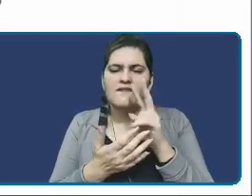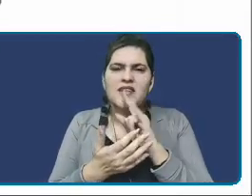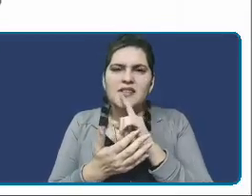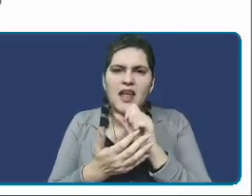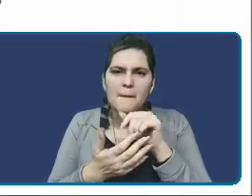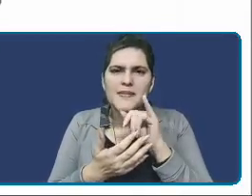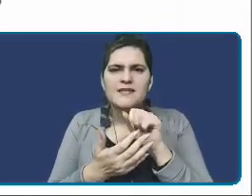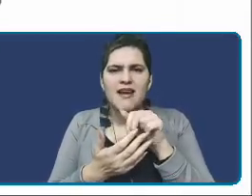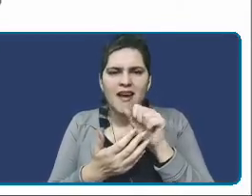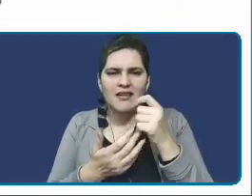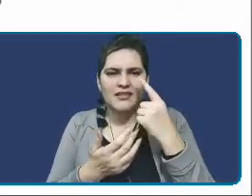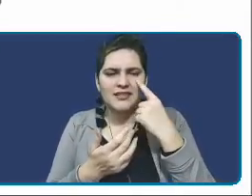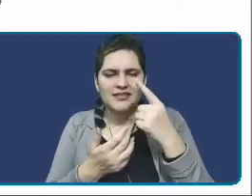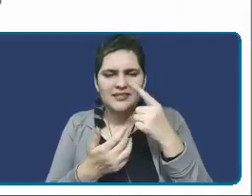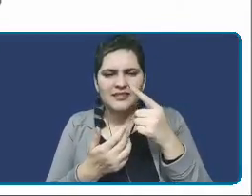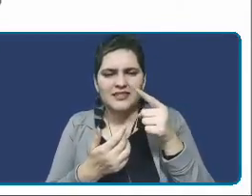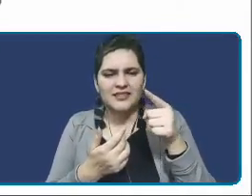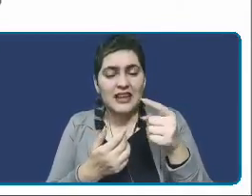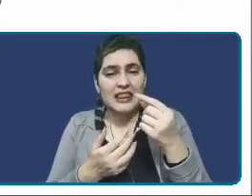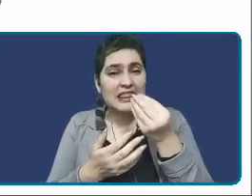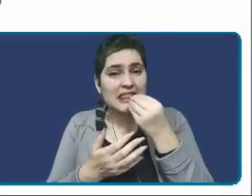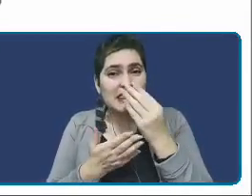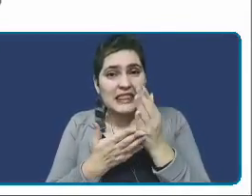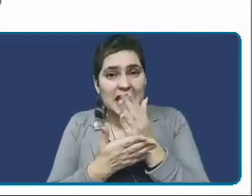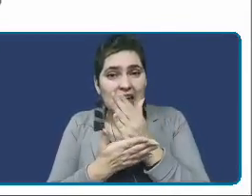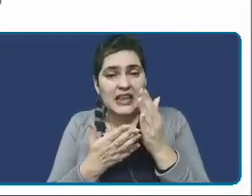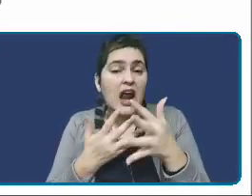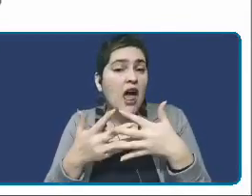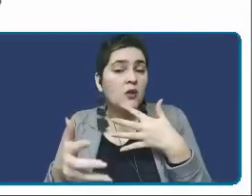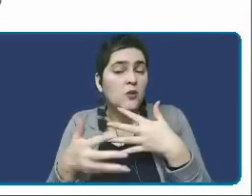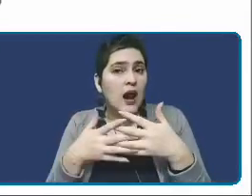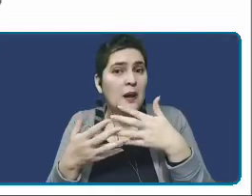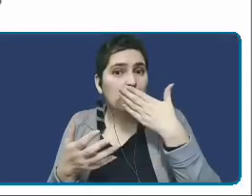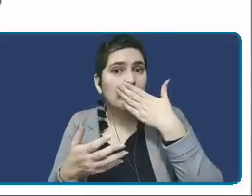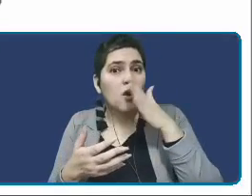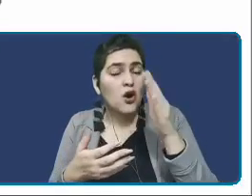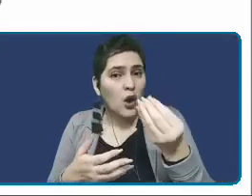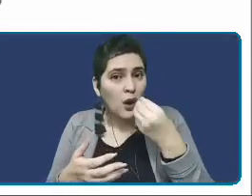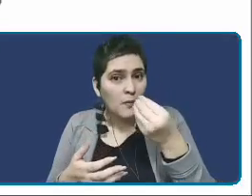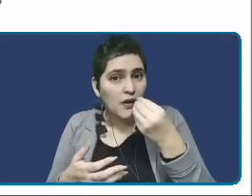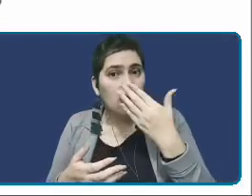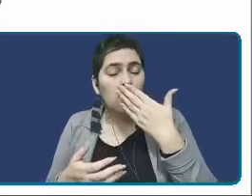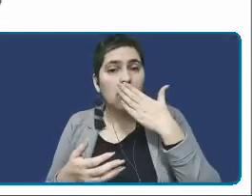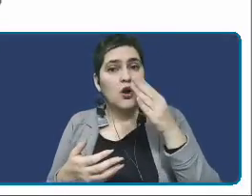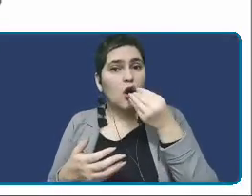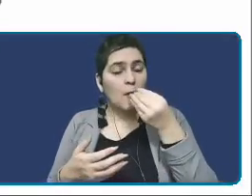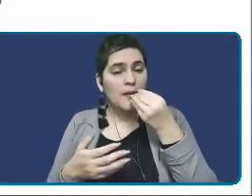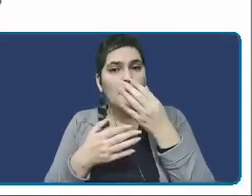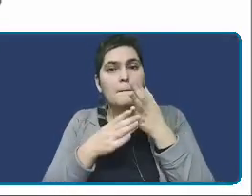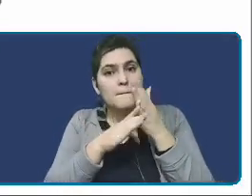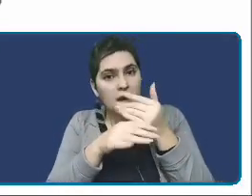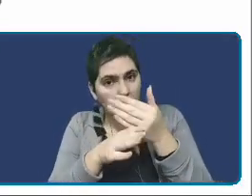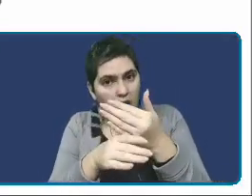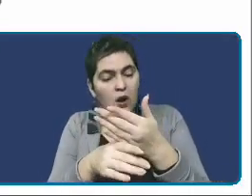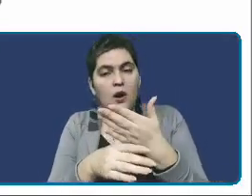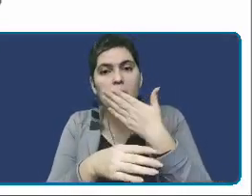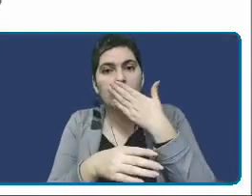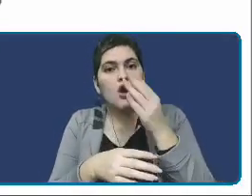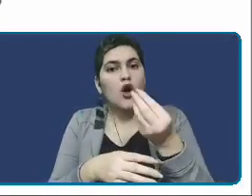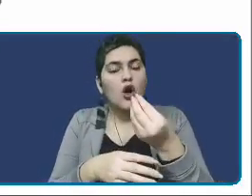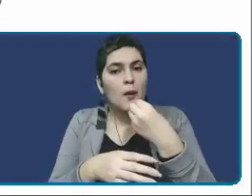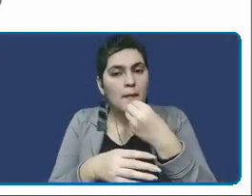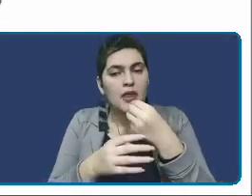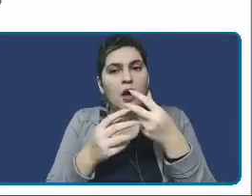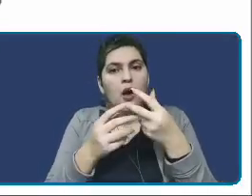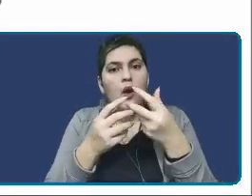uno dice de la dieta, yo decía lo natural, ¿no es cierto? Es mucho mejor comérselo, es mucho mejor comer el pescado, es mucho mejor comer los huevos de gallina